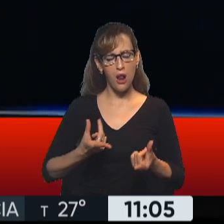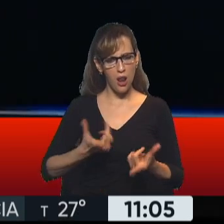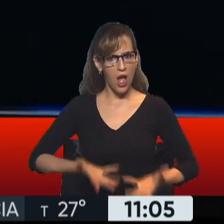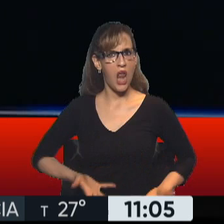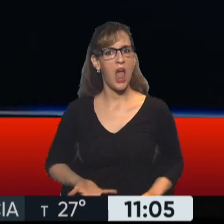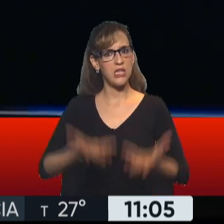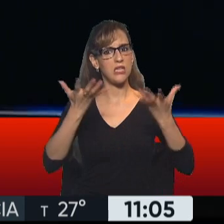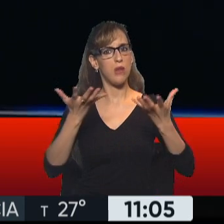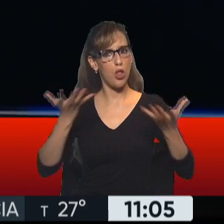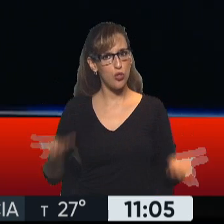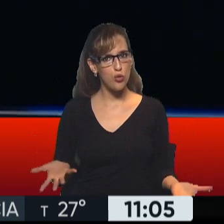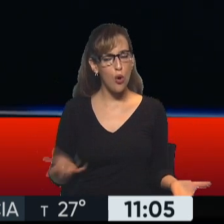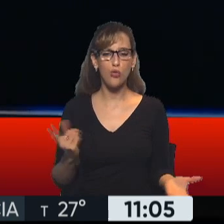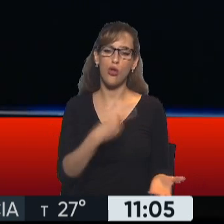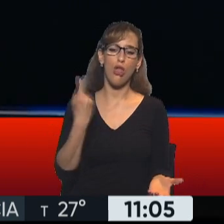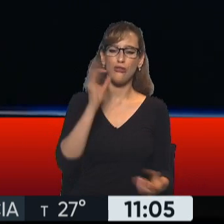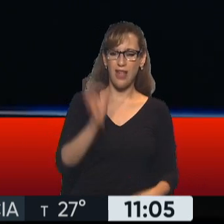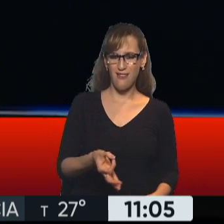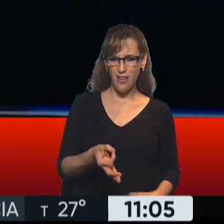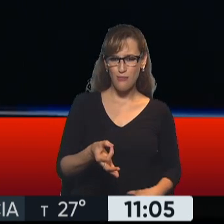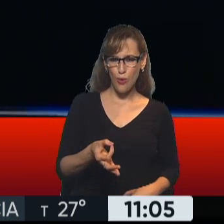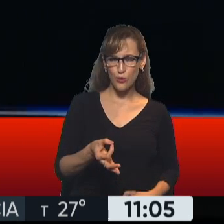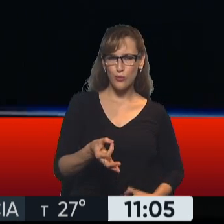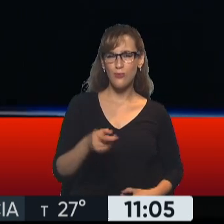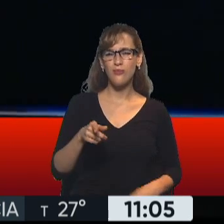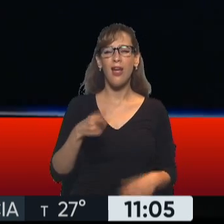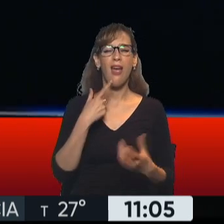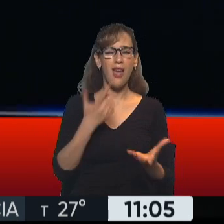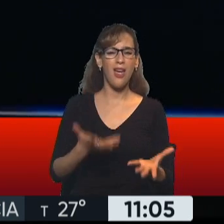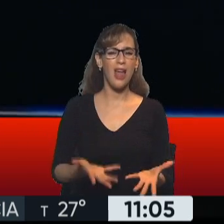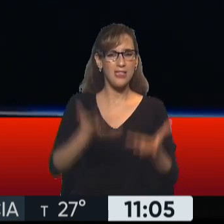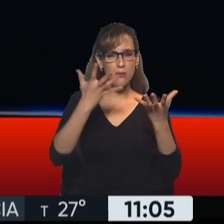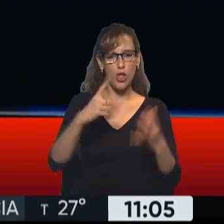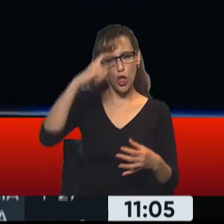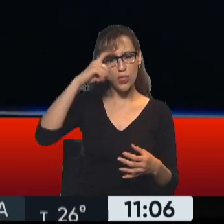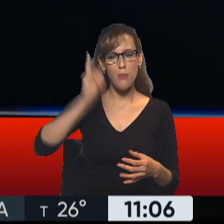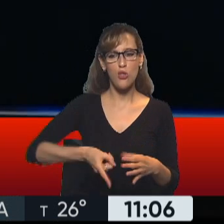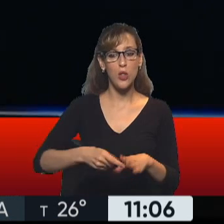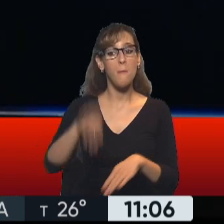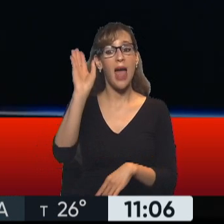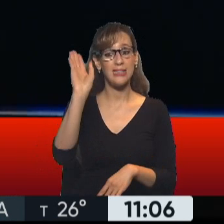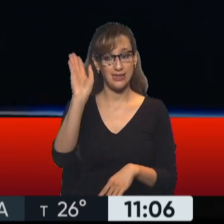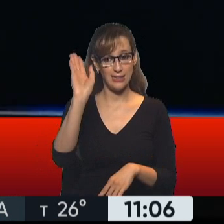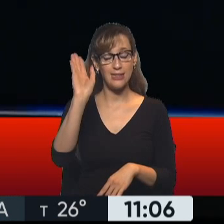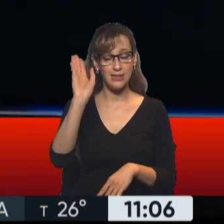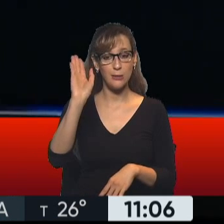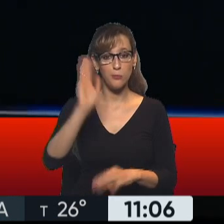importante, que todos sabemos que está superando el 10%. Es un crecimiento muy